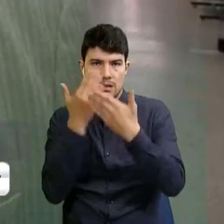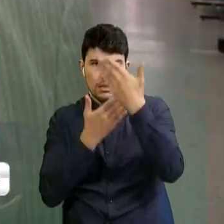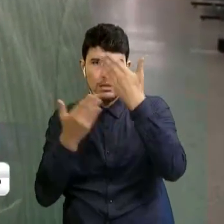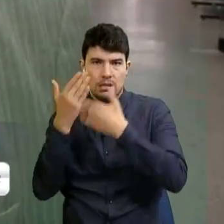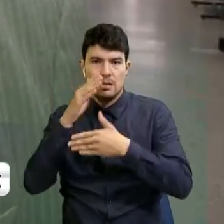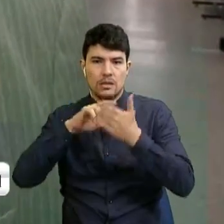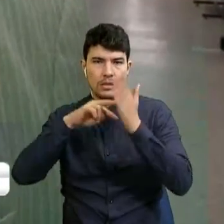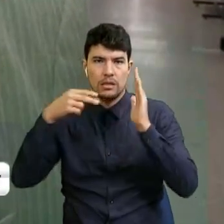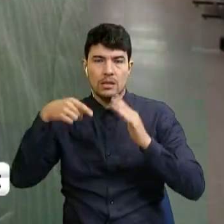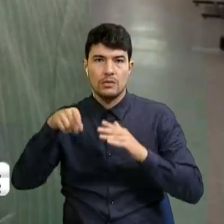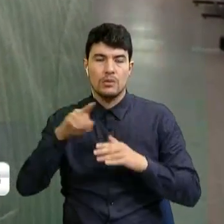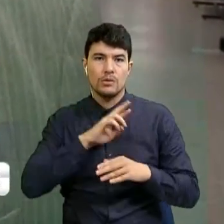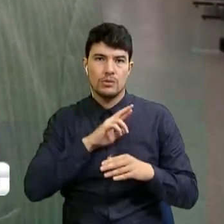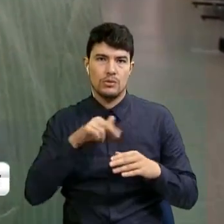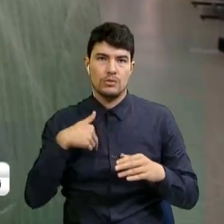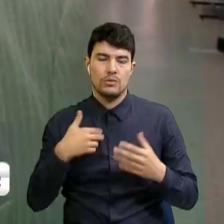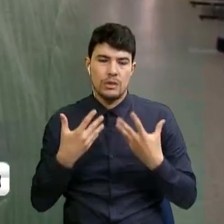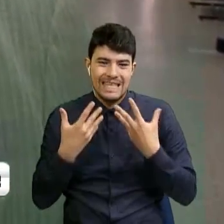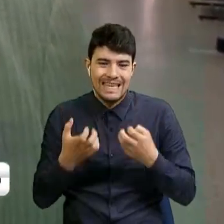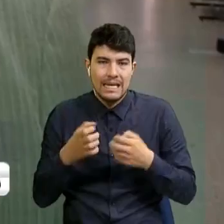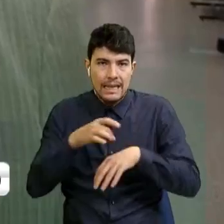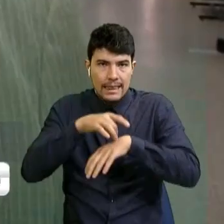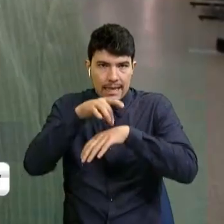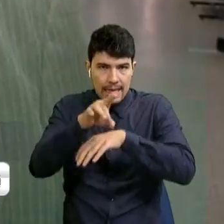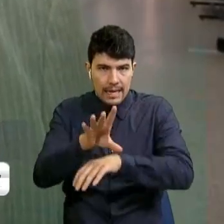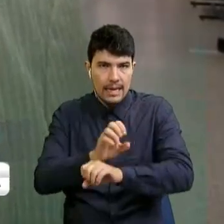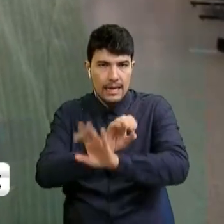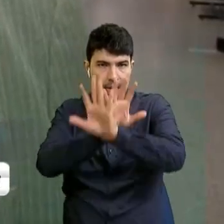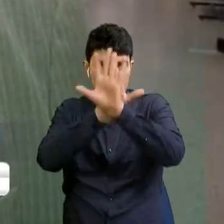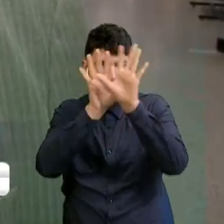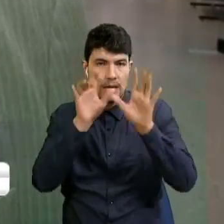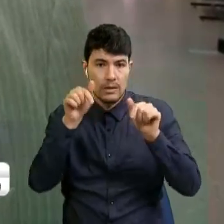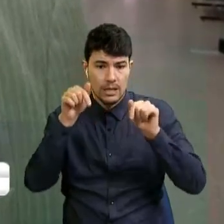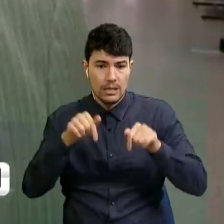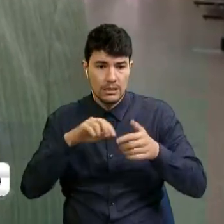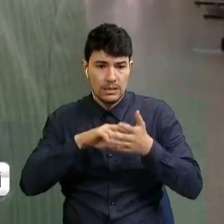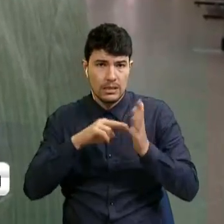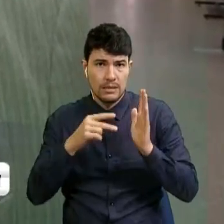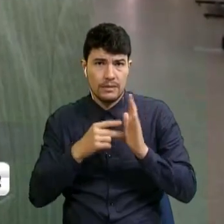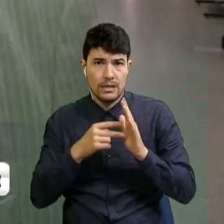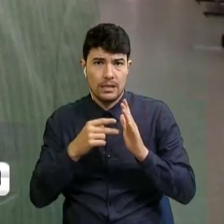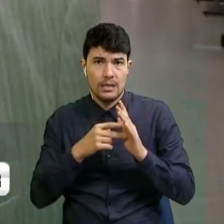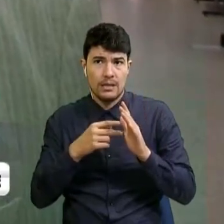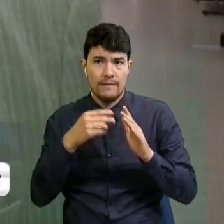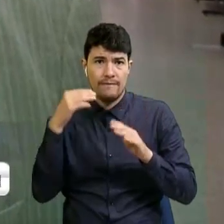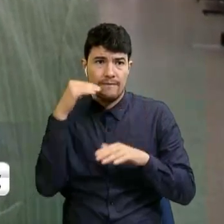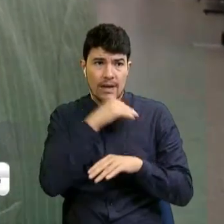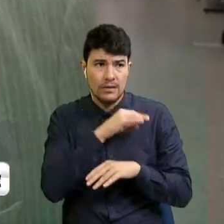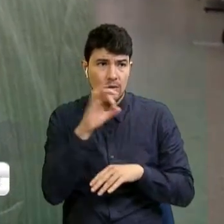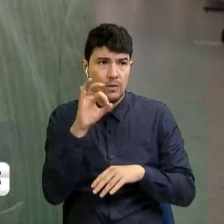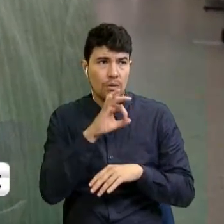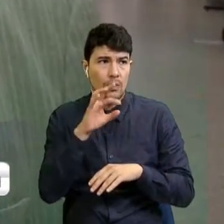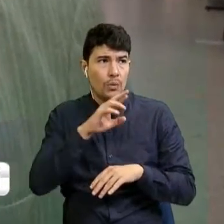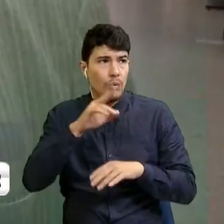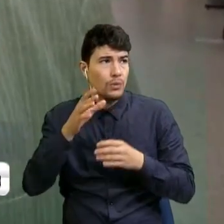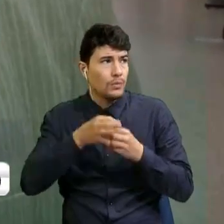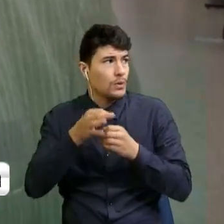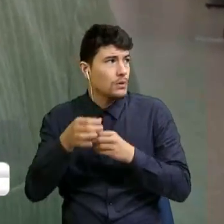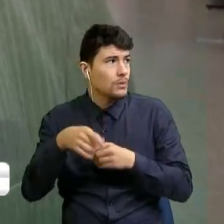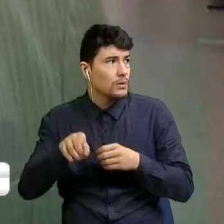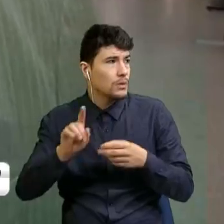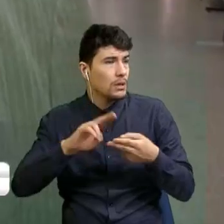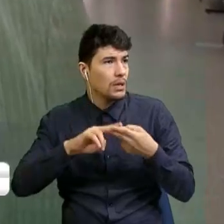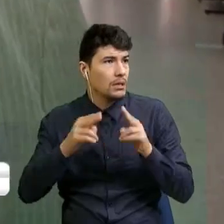pero lo quiero dejar claro es que aquí no se trata de ninguna cuestión de estafa con lo que pasaron otros municipios con vivienda